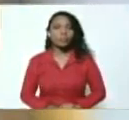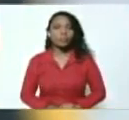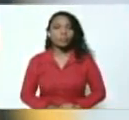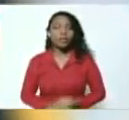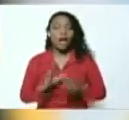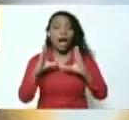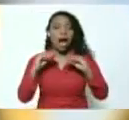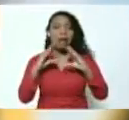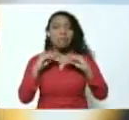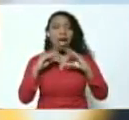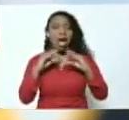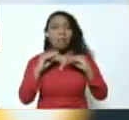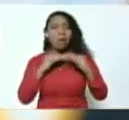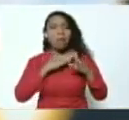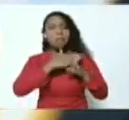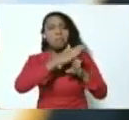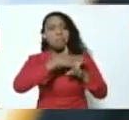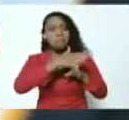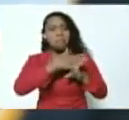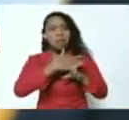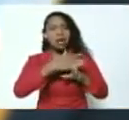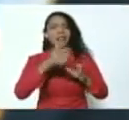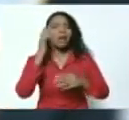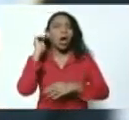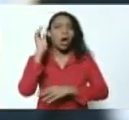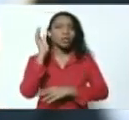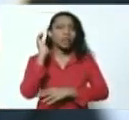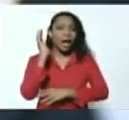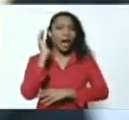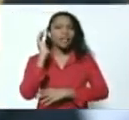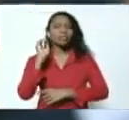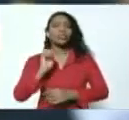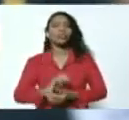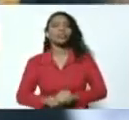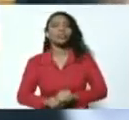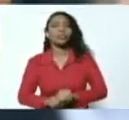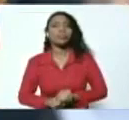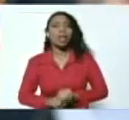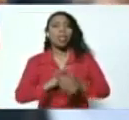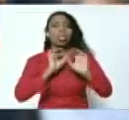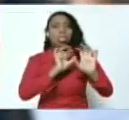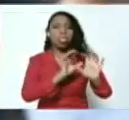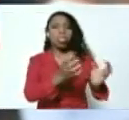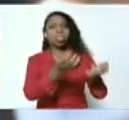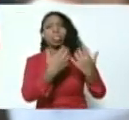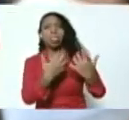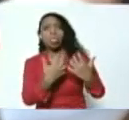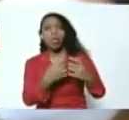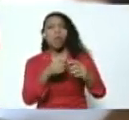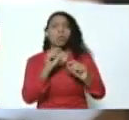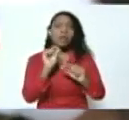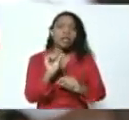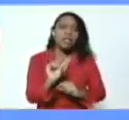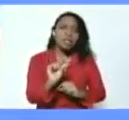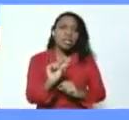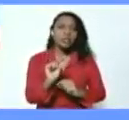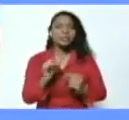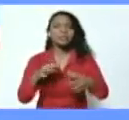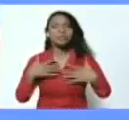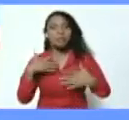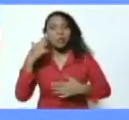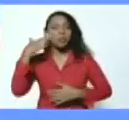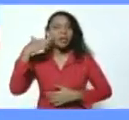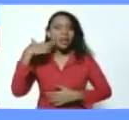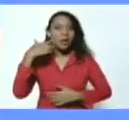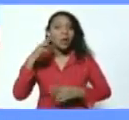Hablamos un rato, hablamos del Congreso, nos echamos broma también un ratico, como era el negro, los